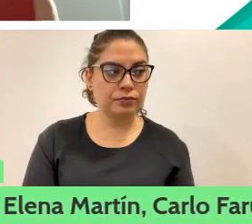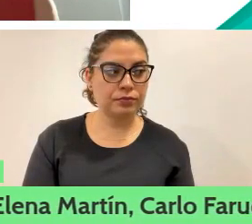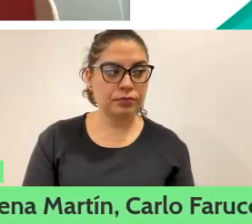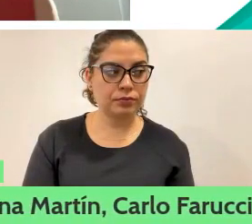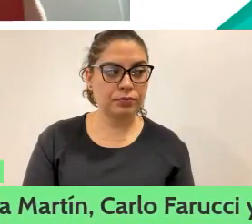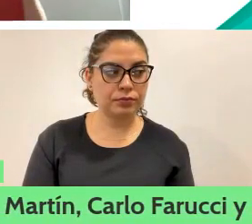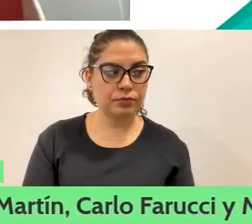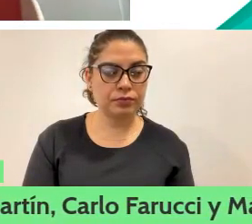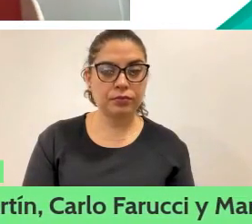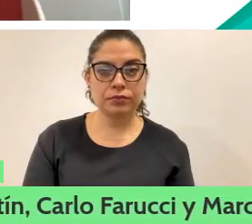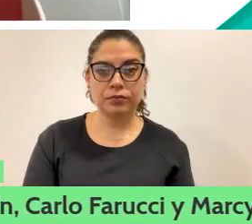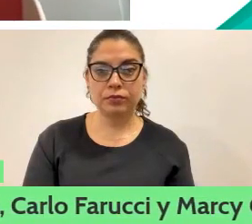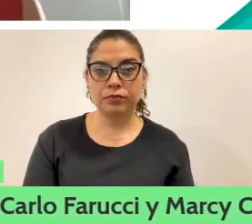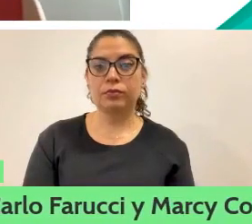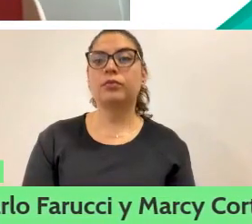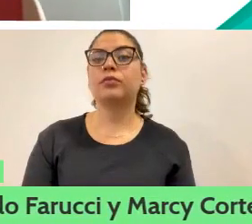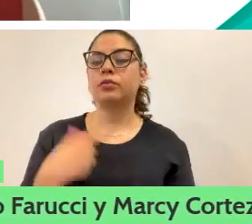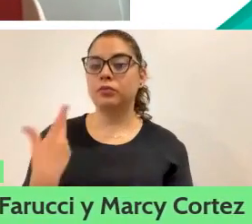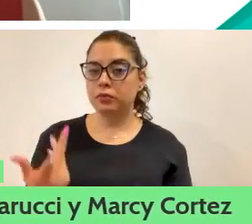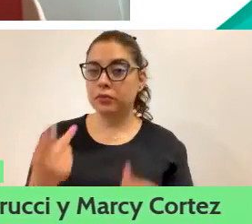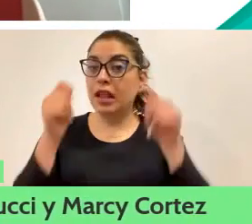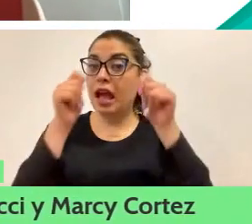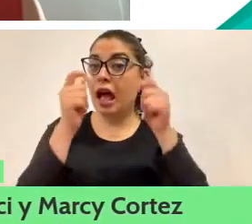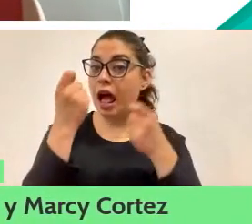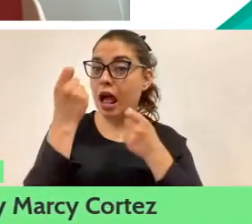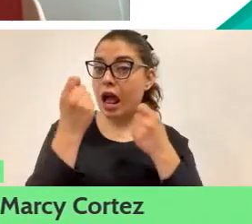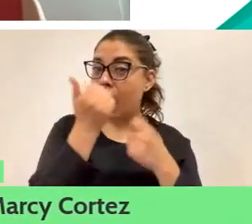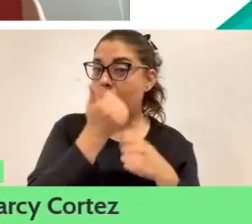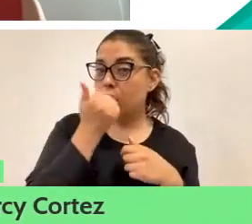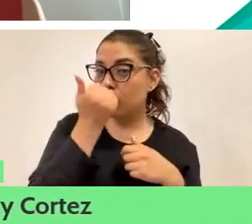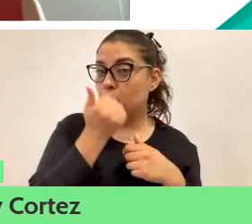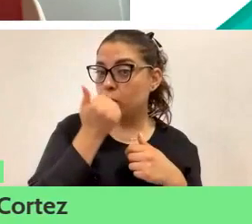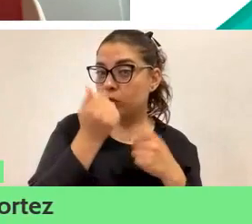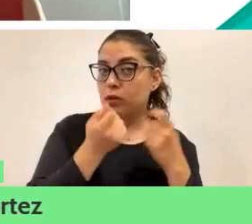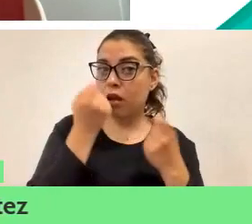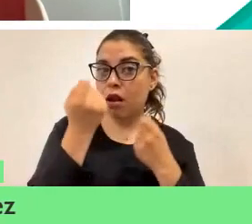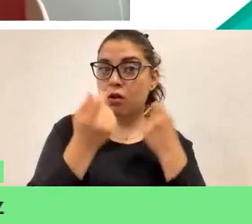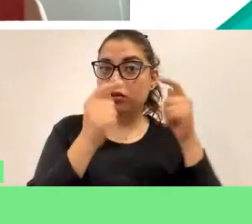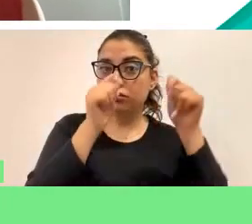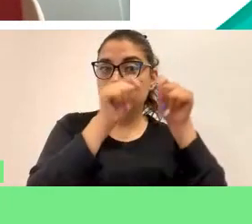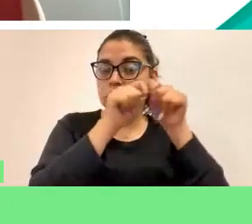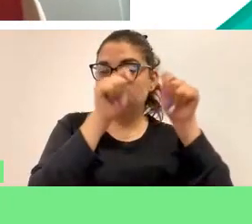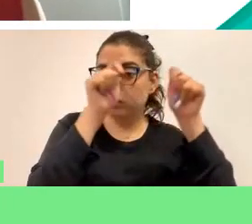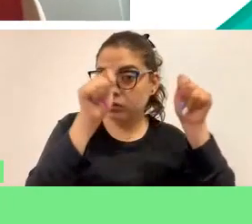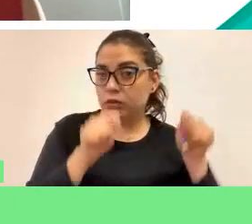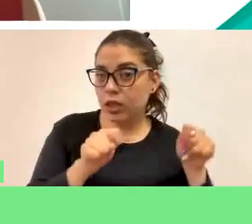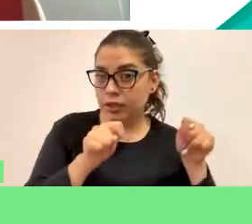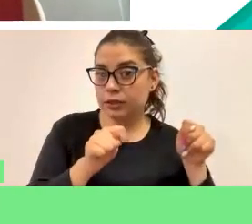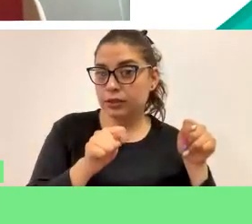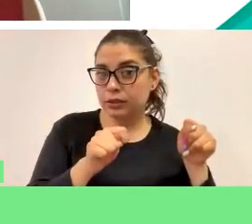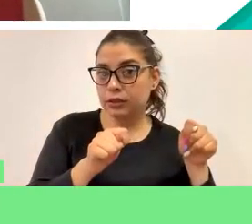tesis de universitarios con proyectos sociales y pueden acompañarte durante todo un año para avanzar.